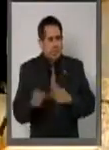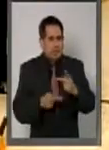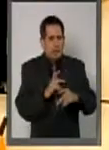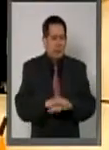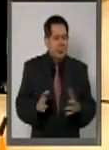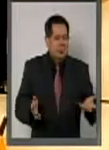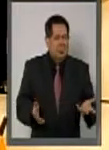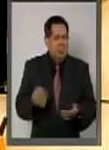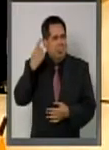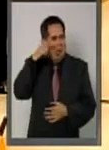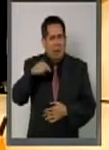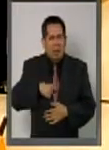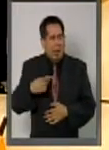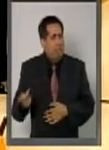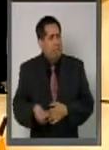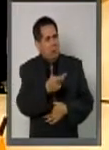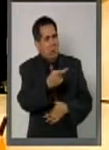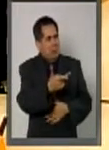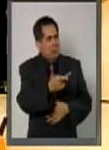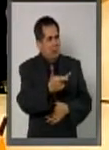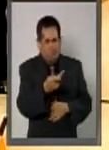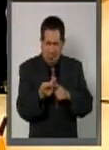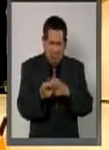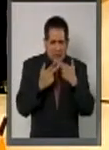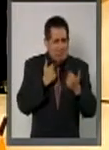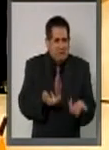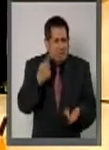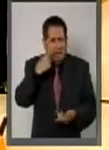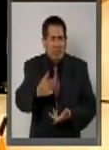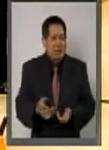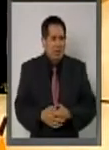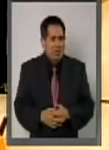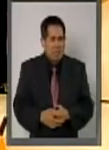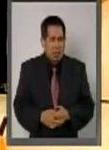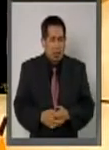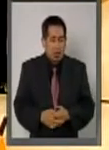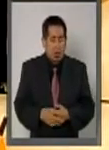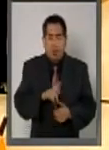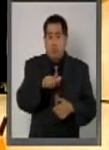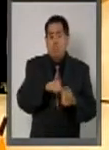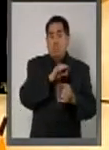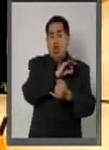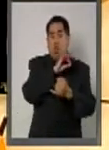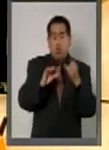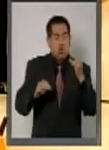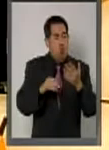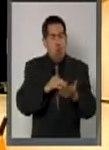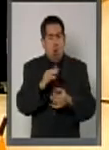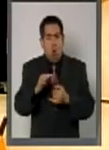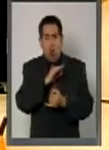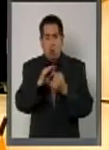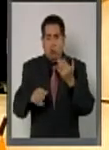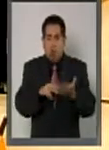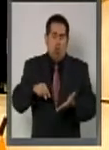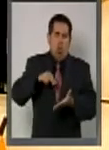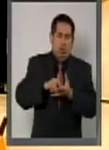ya las preguntas ya no son nada. Pusieron al final el posicionamiento que nos